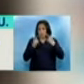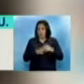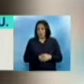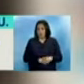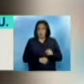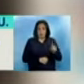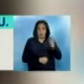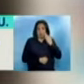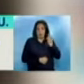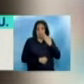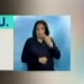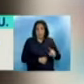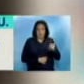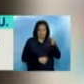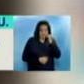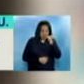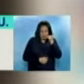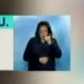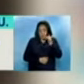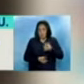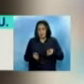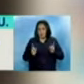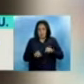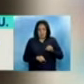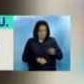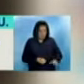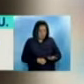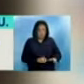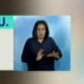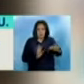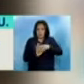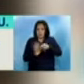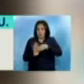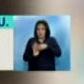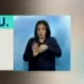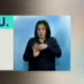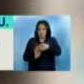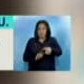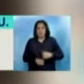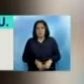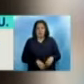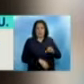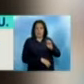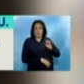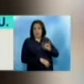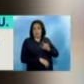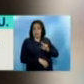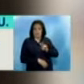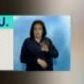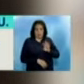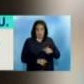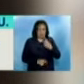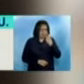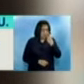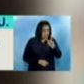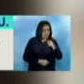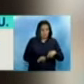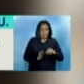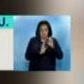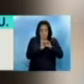Fue su madre quien grabó el divertido momento donde su retoño imita todos los movimientos de Sylvester Stallone mientras ve la